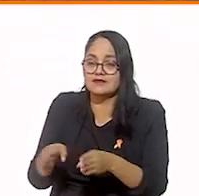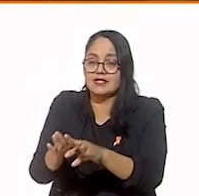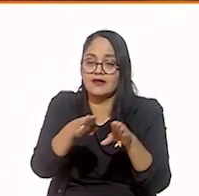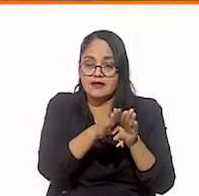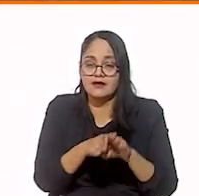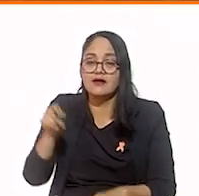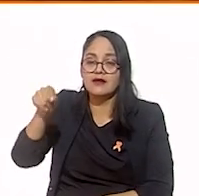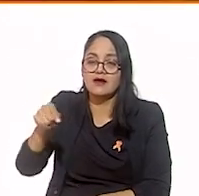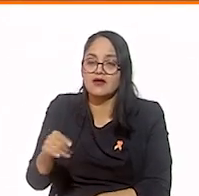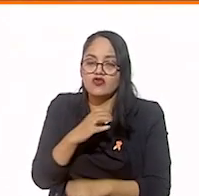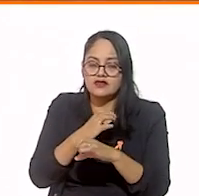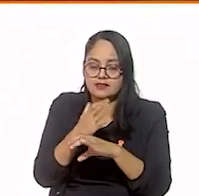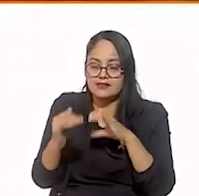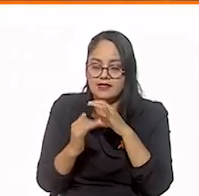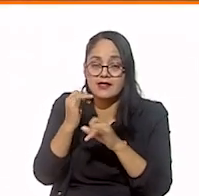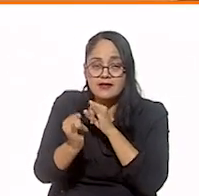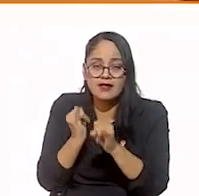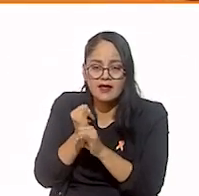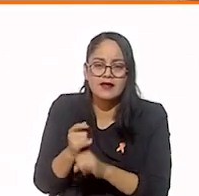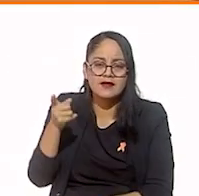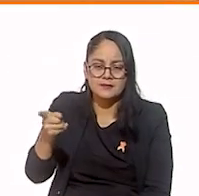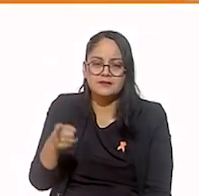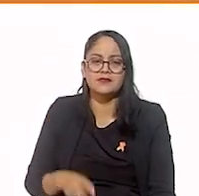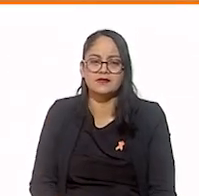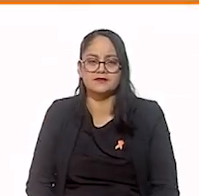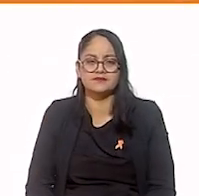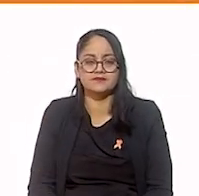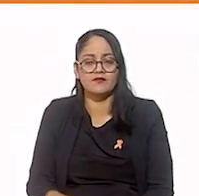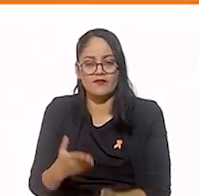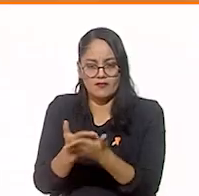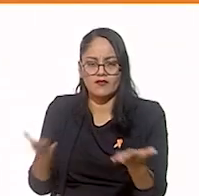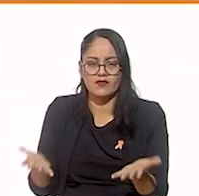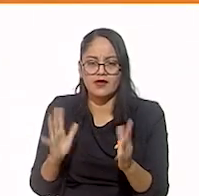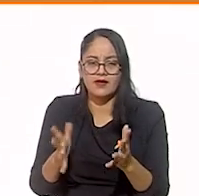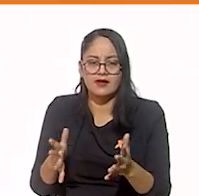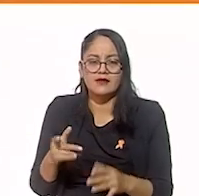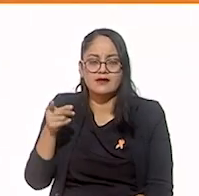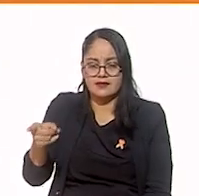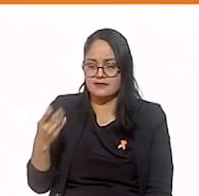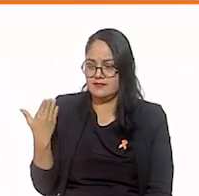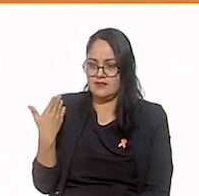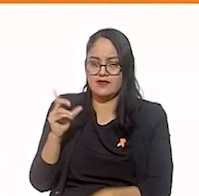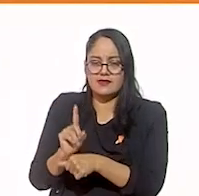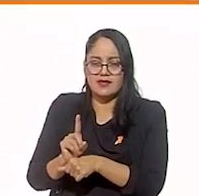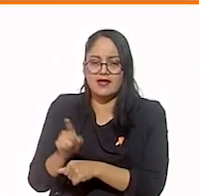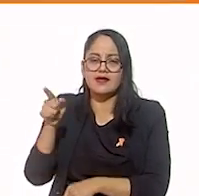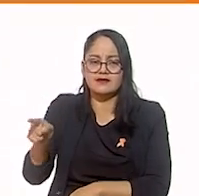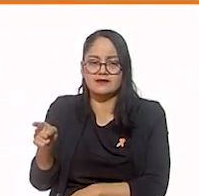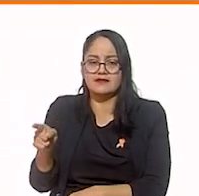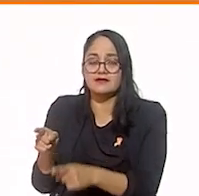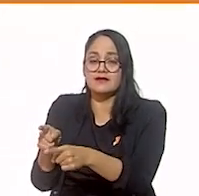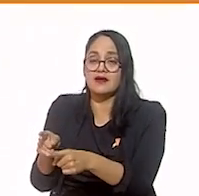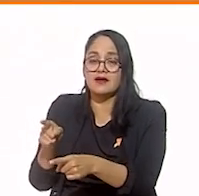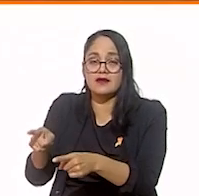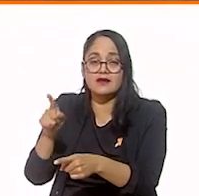expropiado activos internacionales. Una principal filial de PDVSA en Citgo fue actualmente, días recientes, prácticamente despedazada y